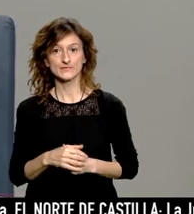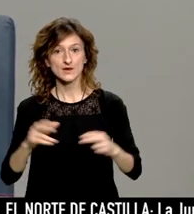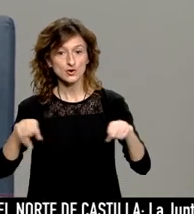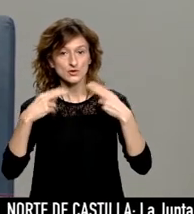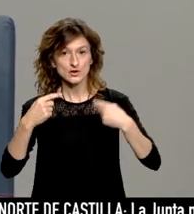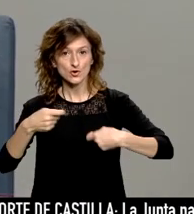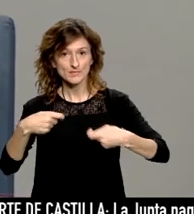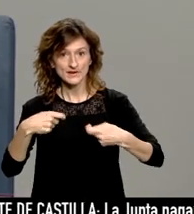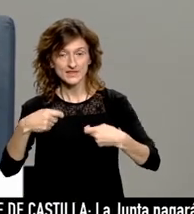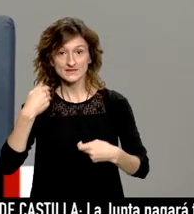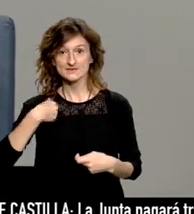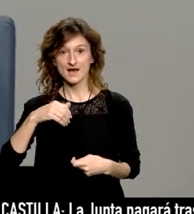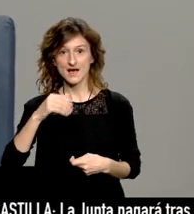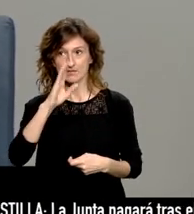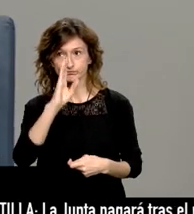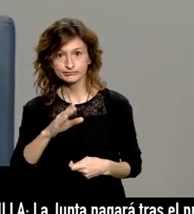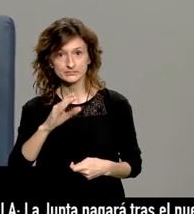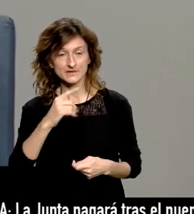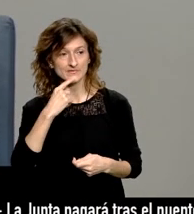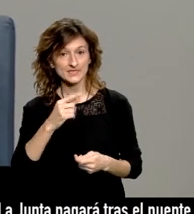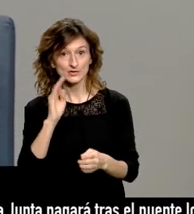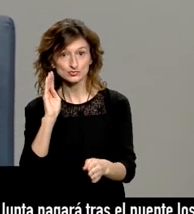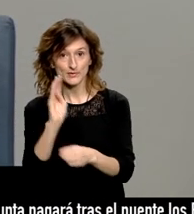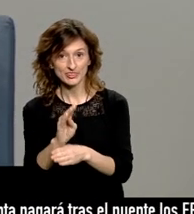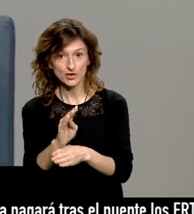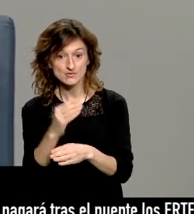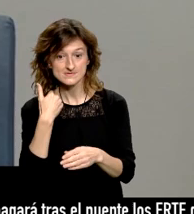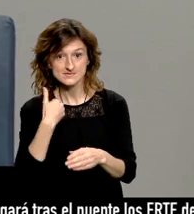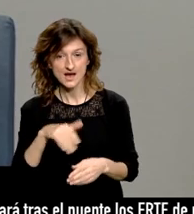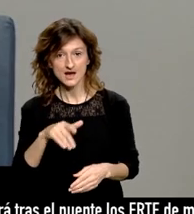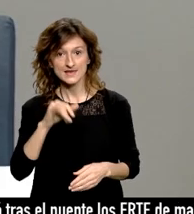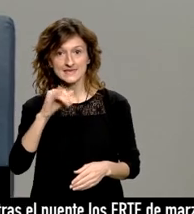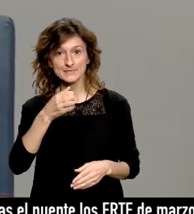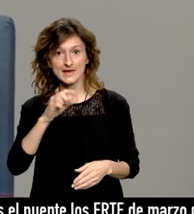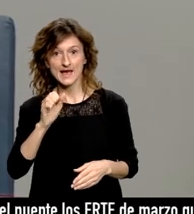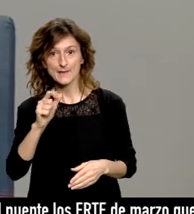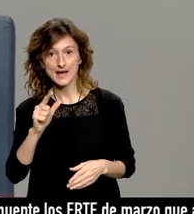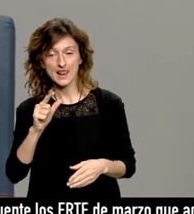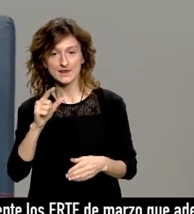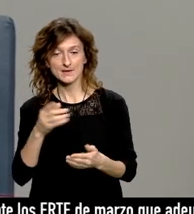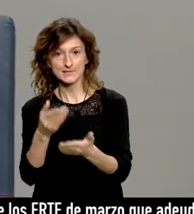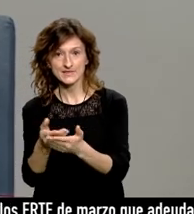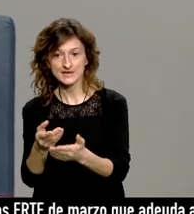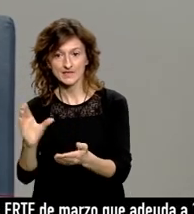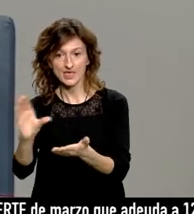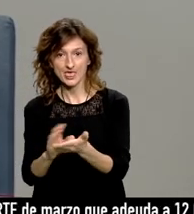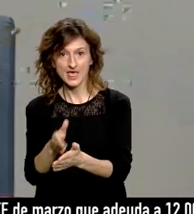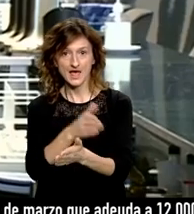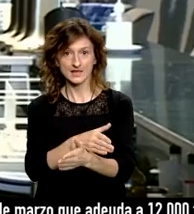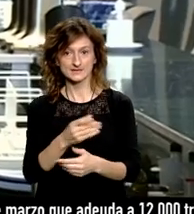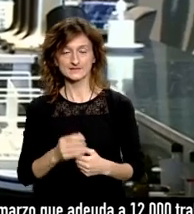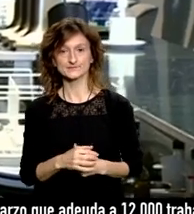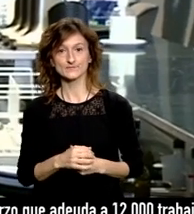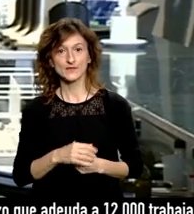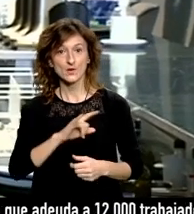que los comerciantes tengan concedidas esas subvenciones, van a poder ir con Iberaval a pedir el anticipo también de esas cantidades.